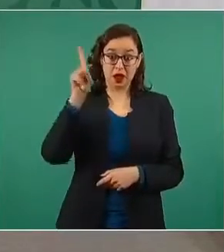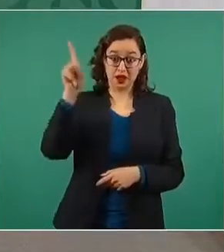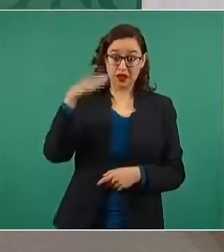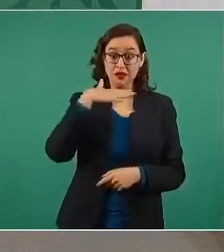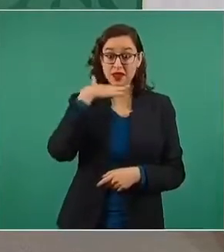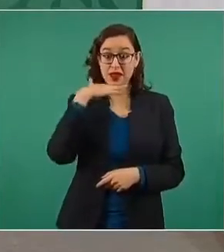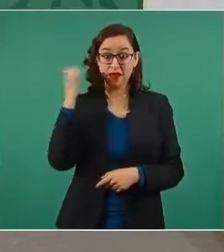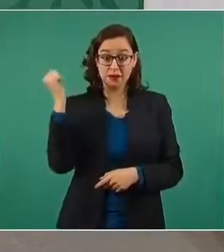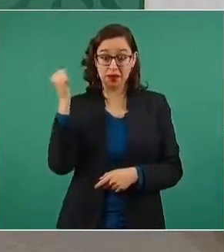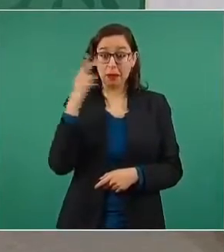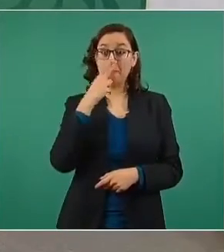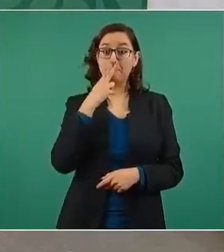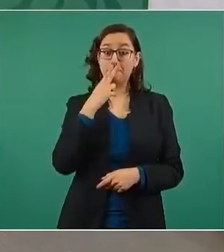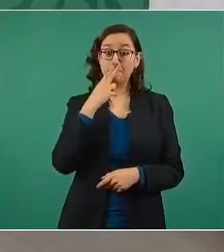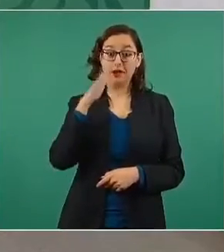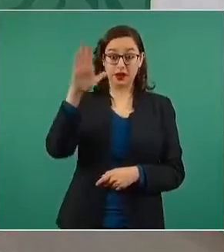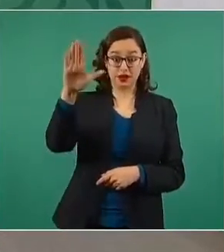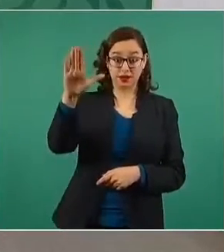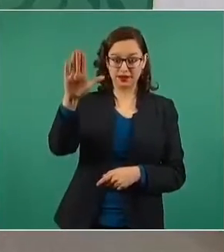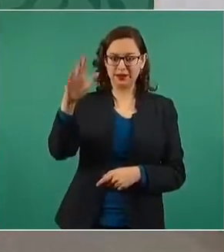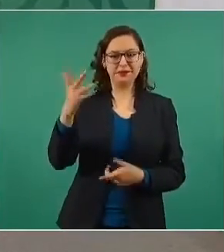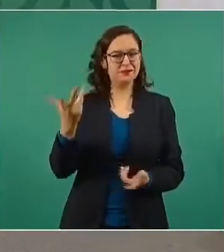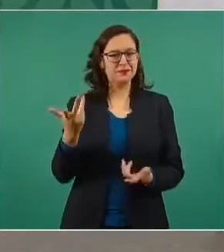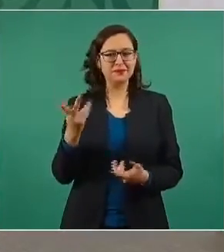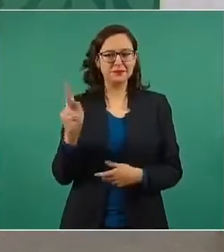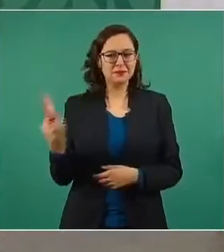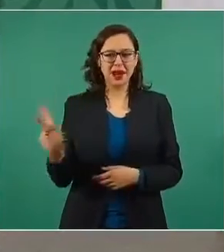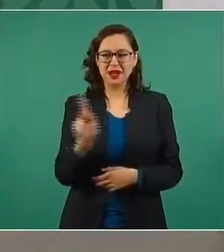es algo parecido.